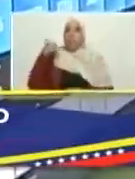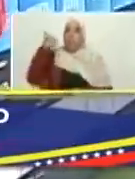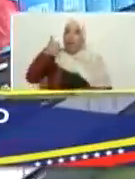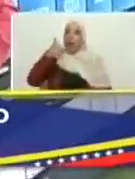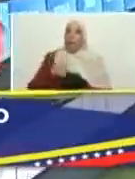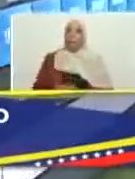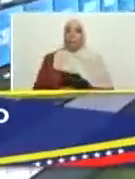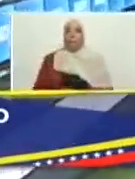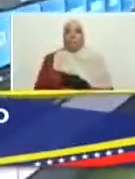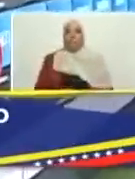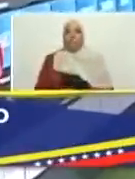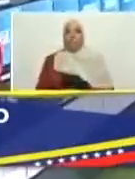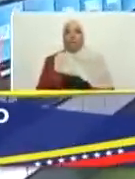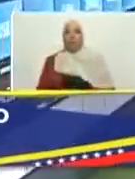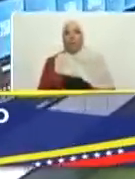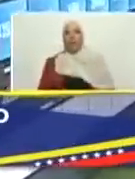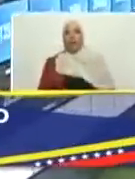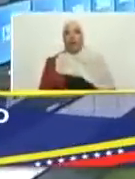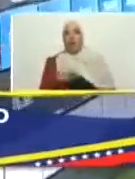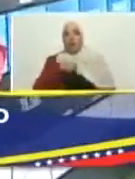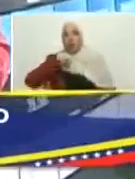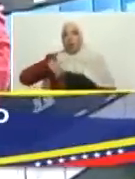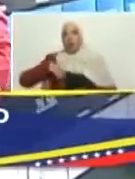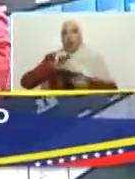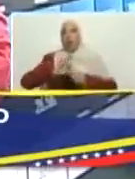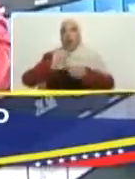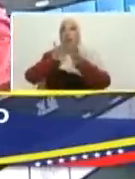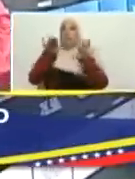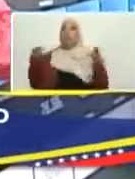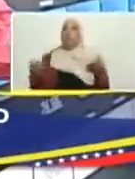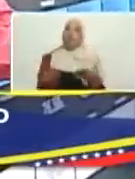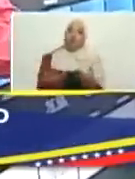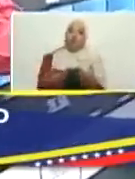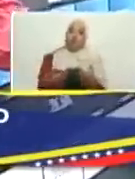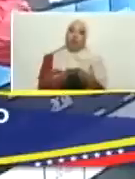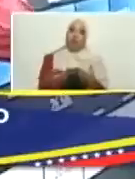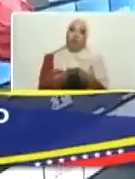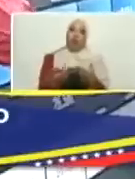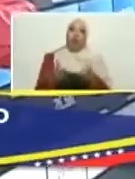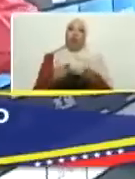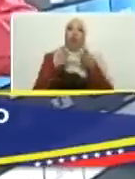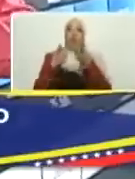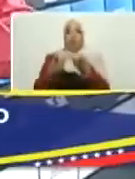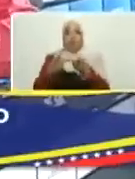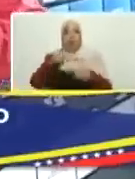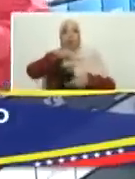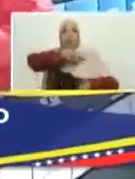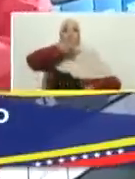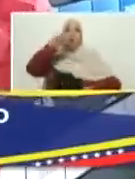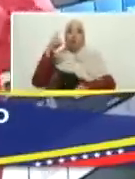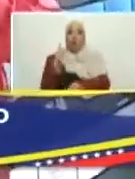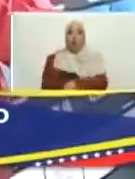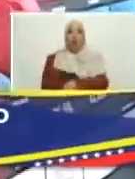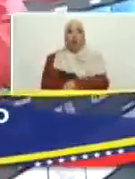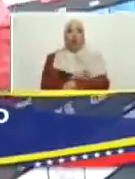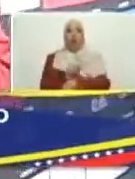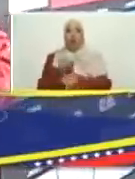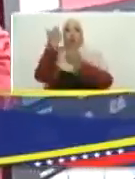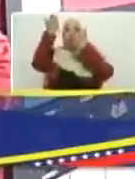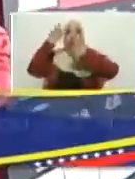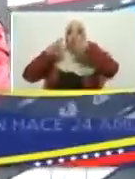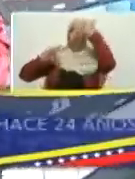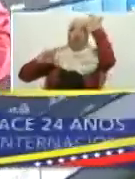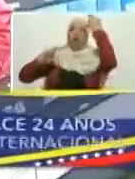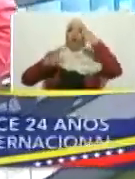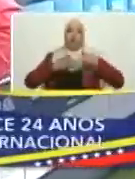nosotros podemos mostrar al mundo lo que fue la voluntad poderosa del comandante Hugo